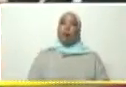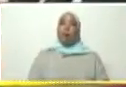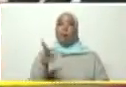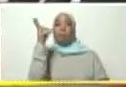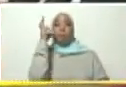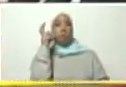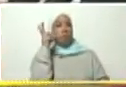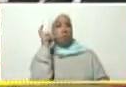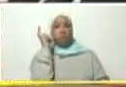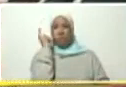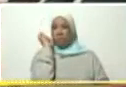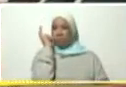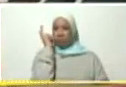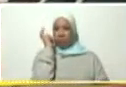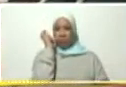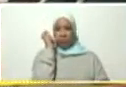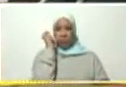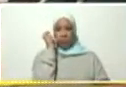escuchen